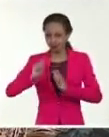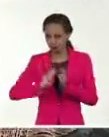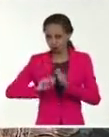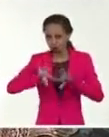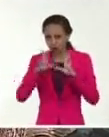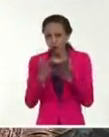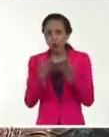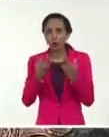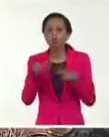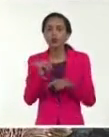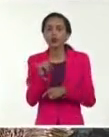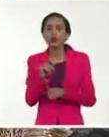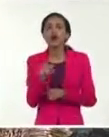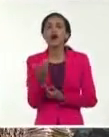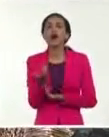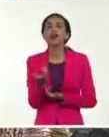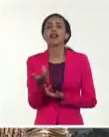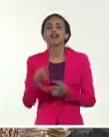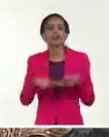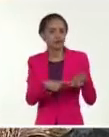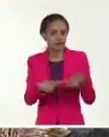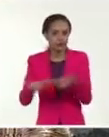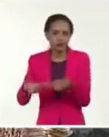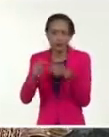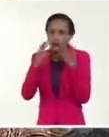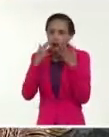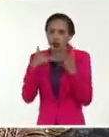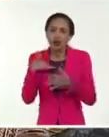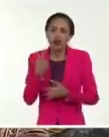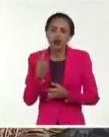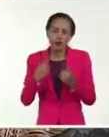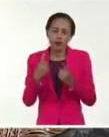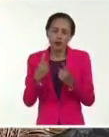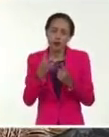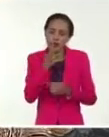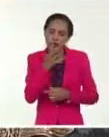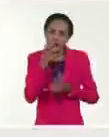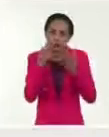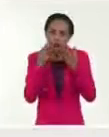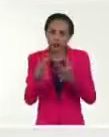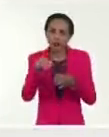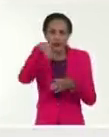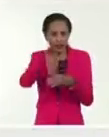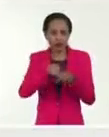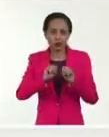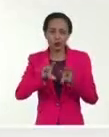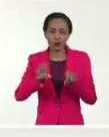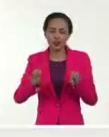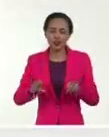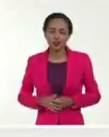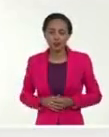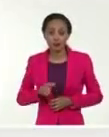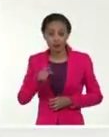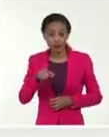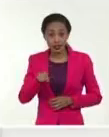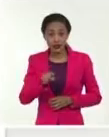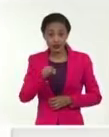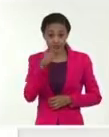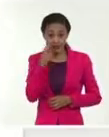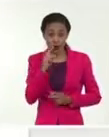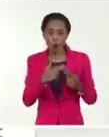una memoria gráfica acerca de estas actividades que creo que es un espacio muy especial dentro de la publicación. El número rinde homenaje a los